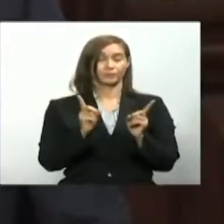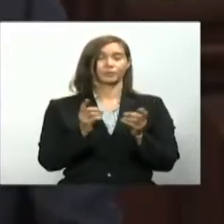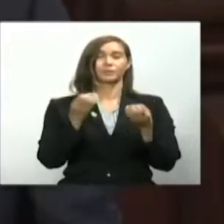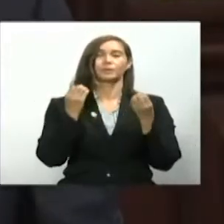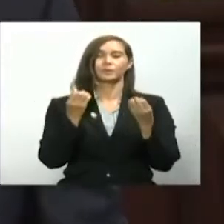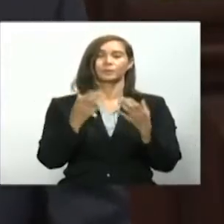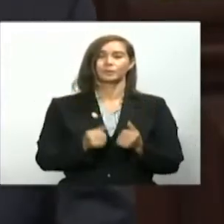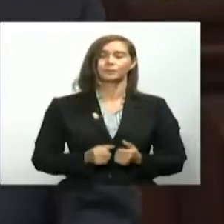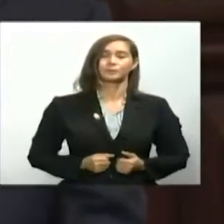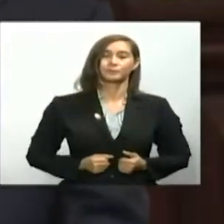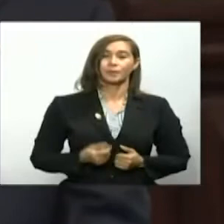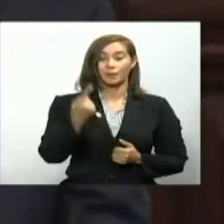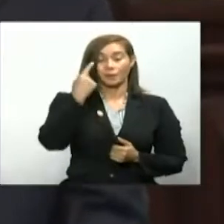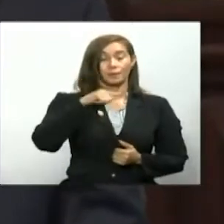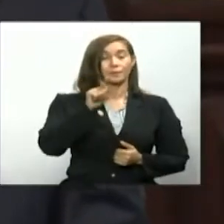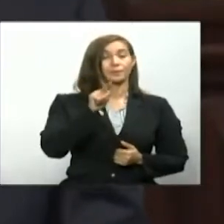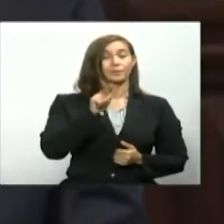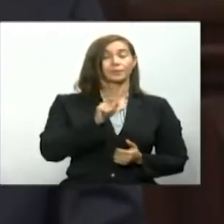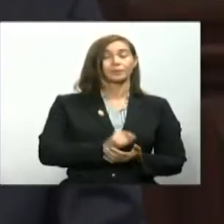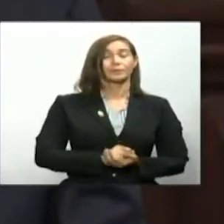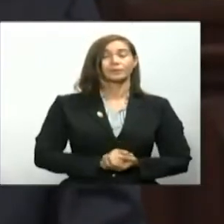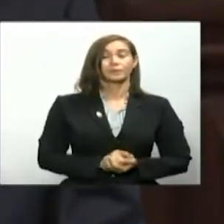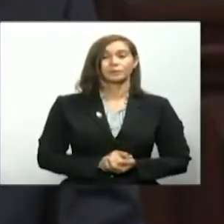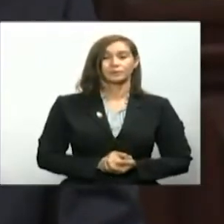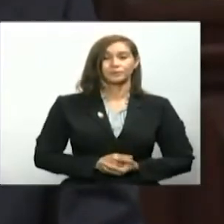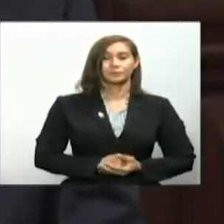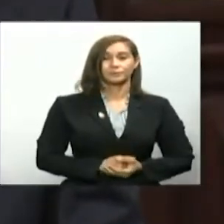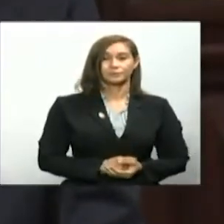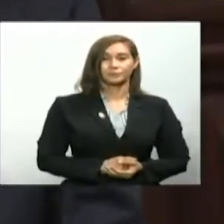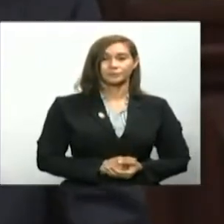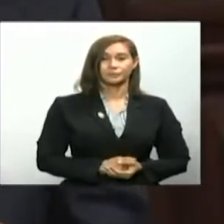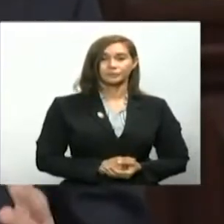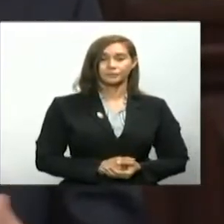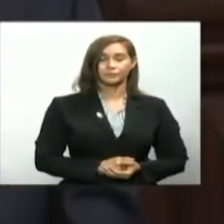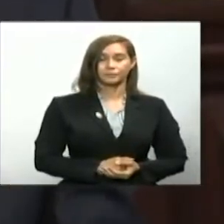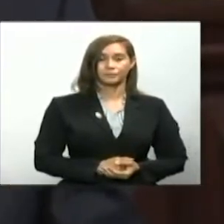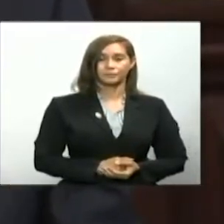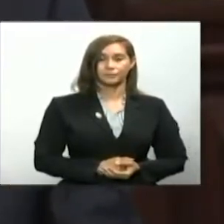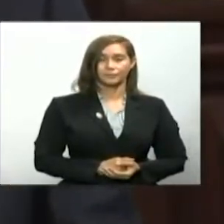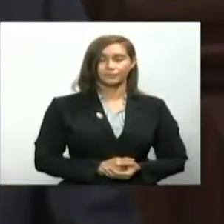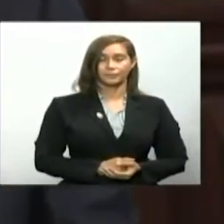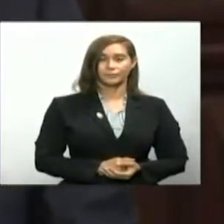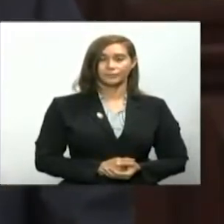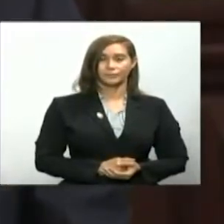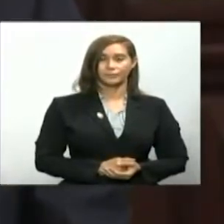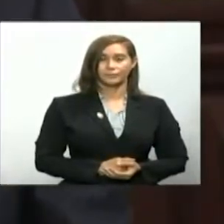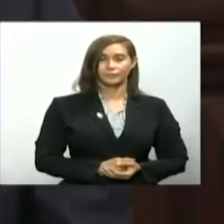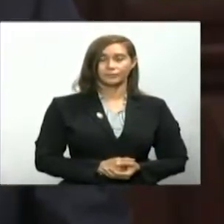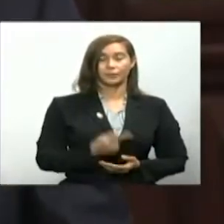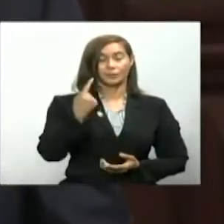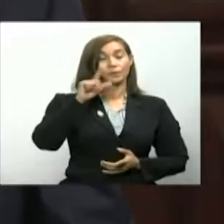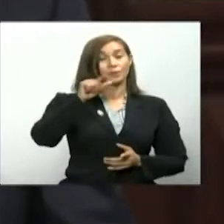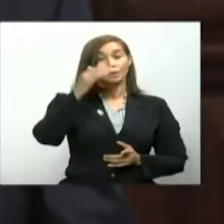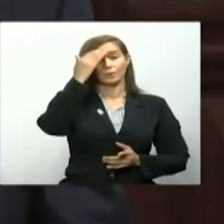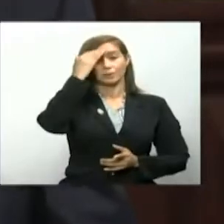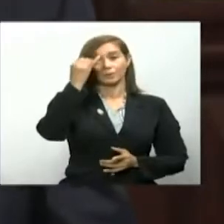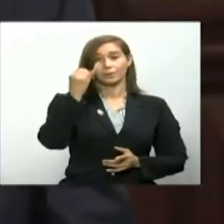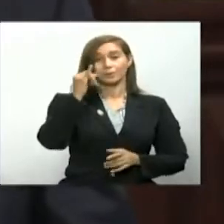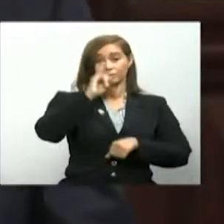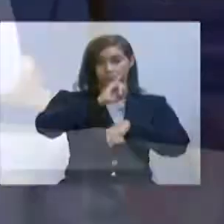la población para que se sumen a este plan de desarme y que sean actores de este cambio trascendental para el futuro del